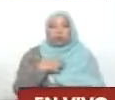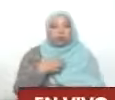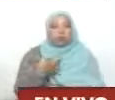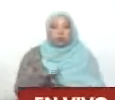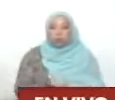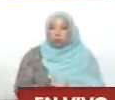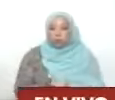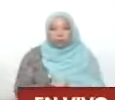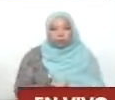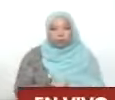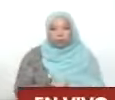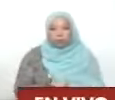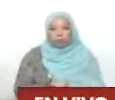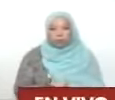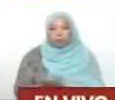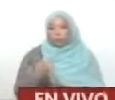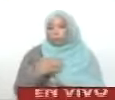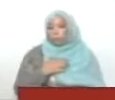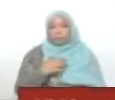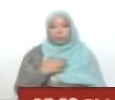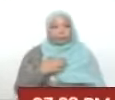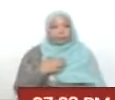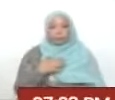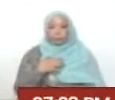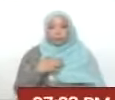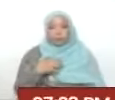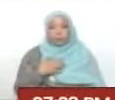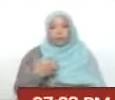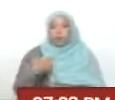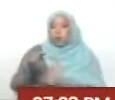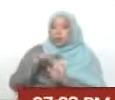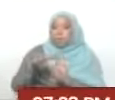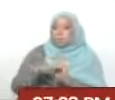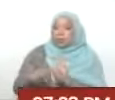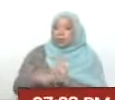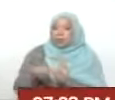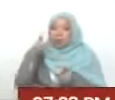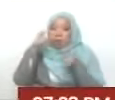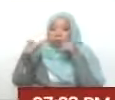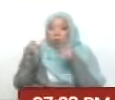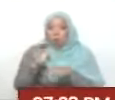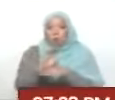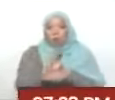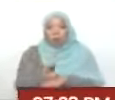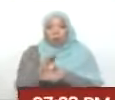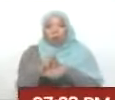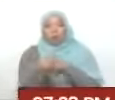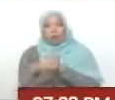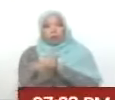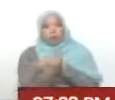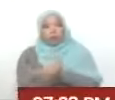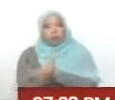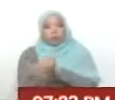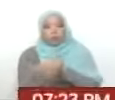podrán. Y nosotros tomando todas las medidas de seguridad, como pasó